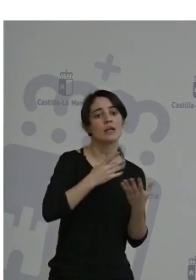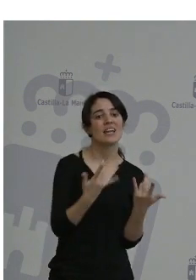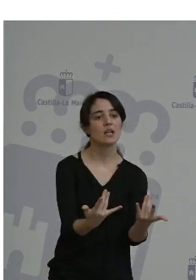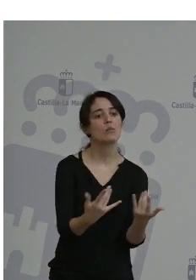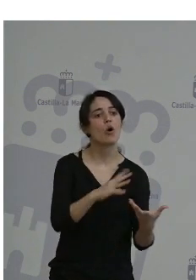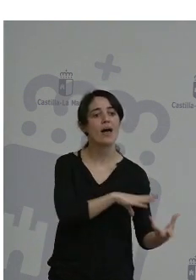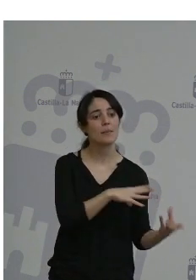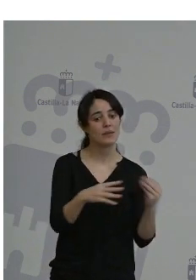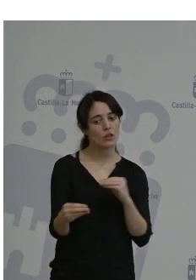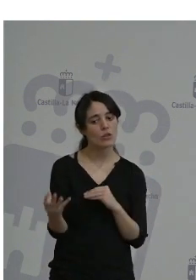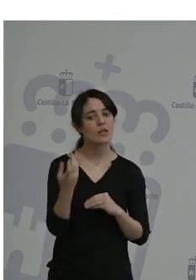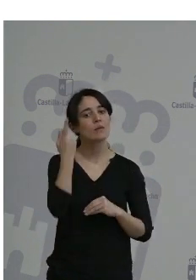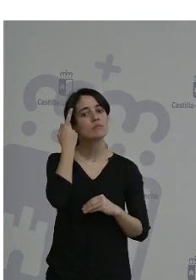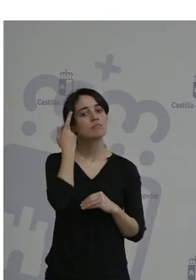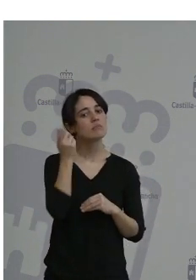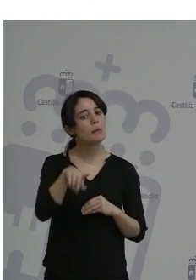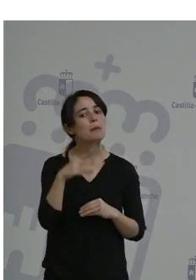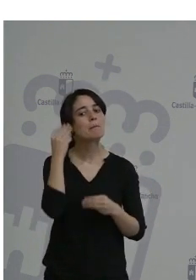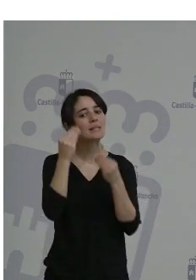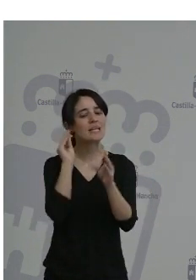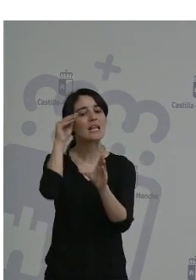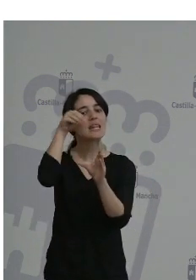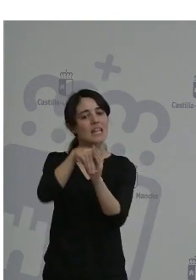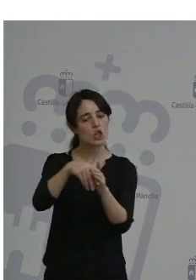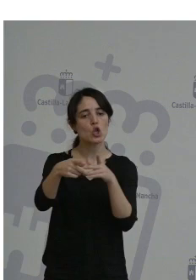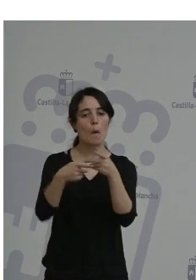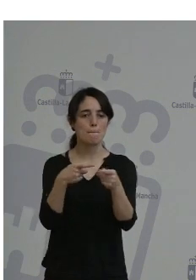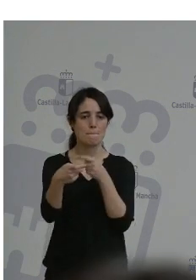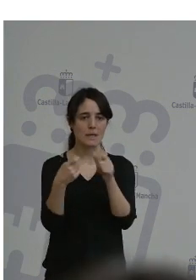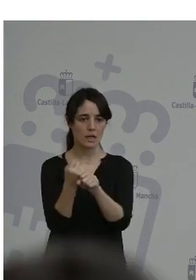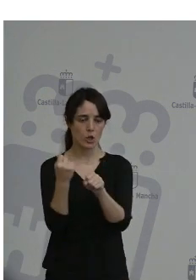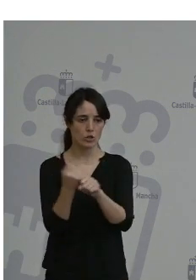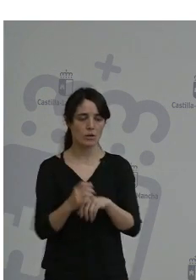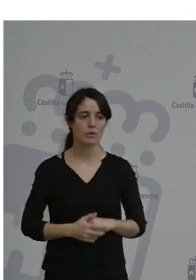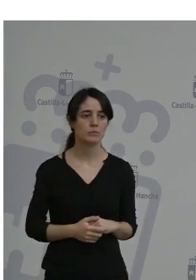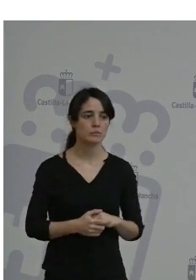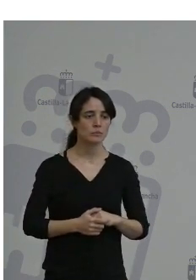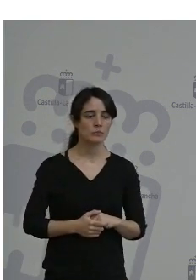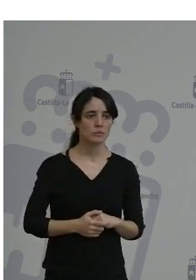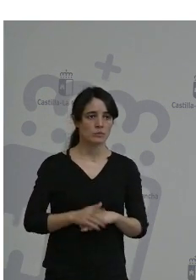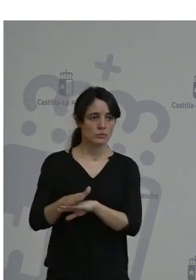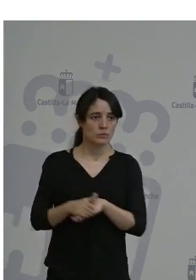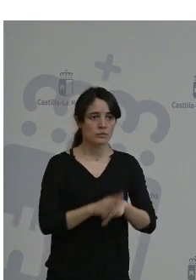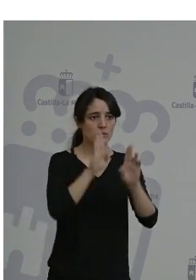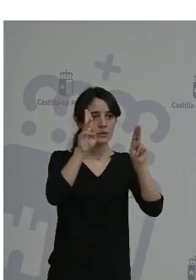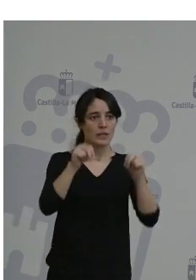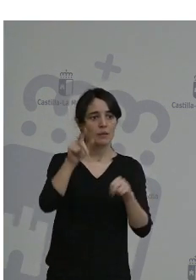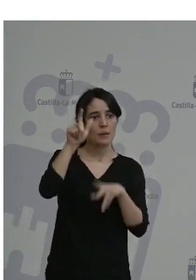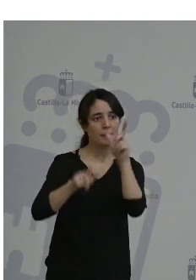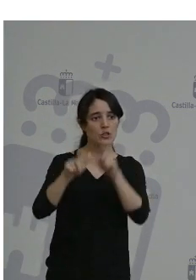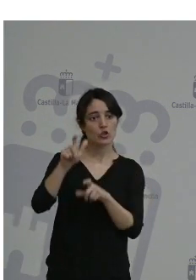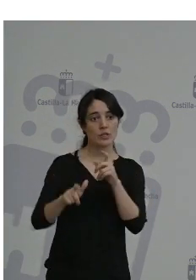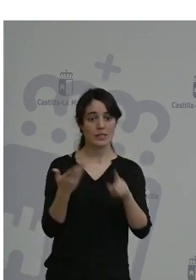ya están incorporadas al mercado de trabajo. En cuanto a la comunicación con los opositores, pues aquí sí que es